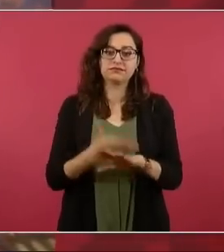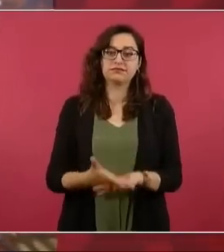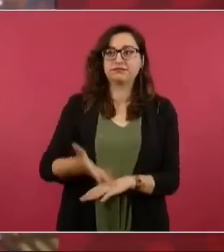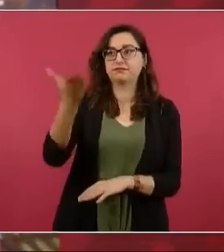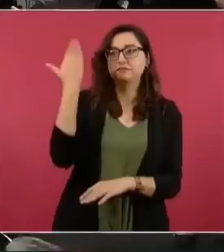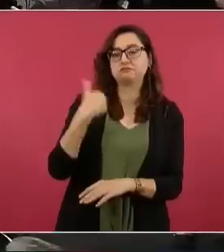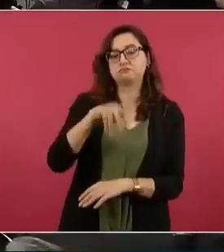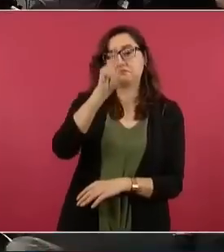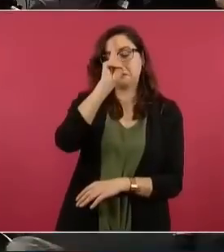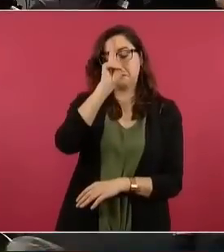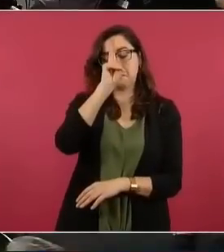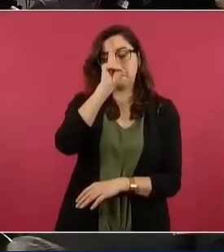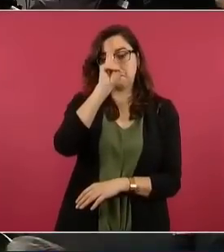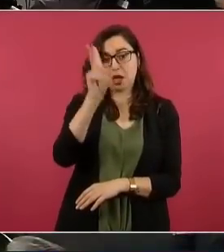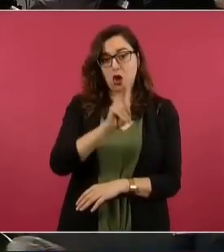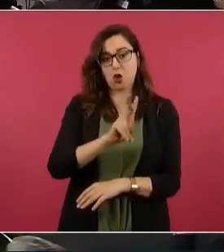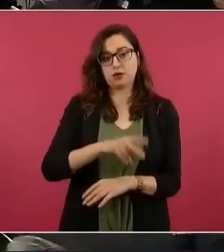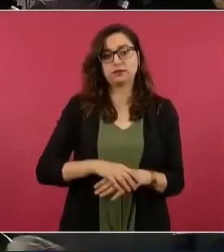antes,